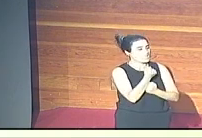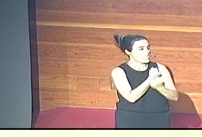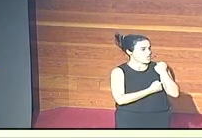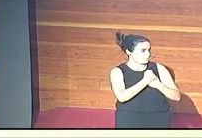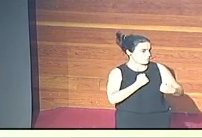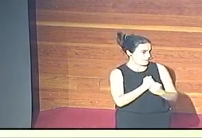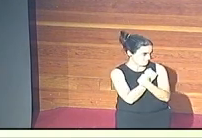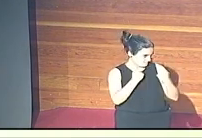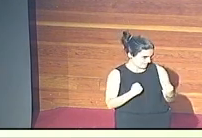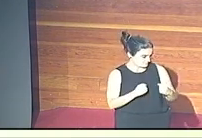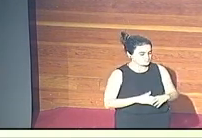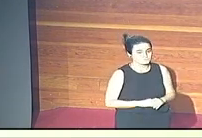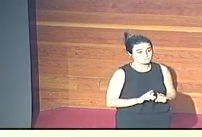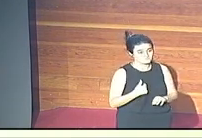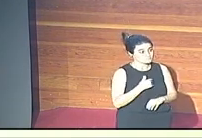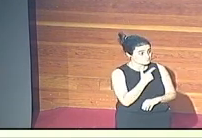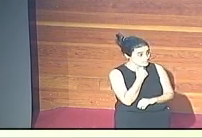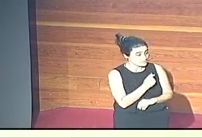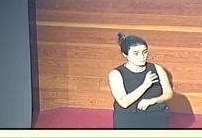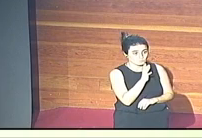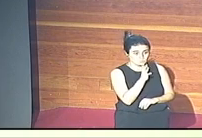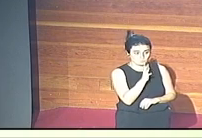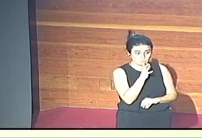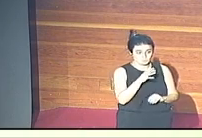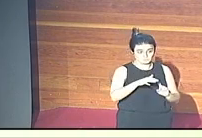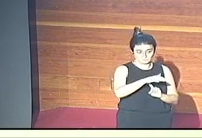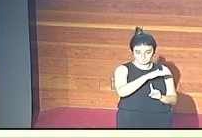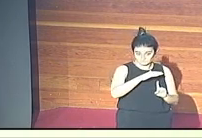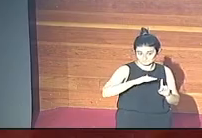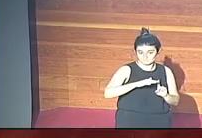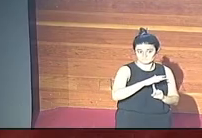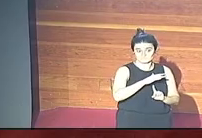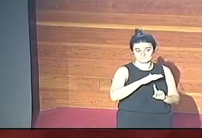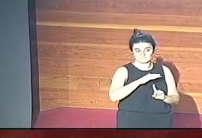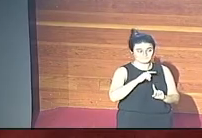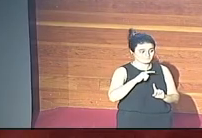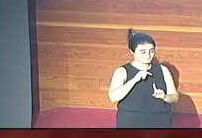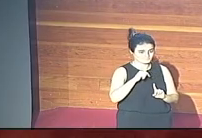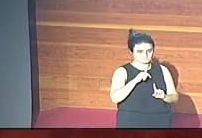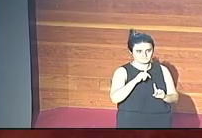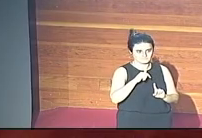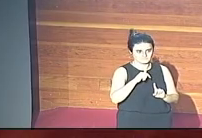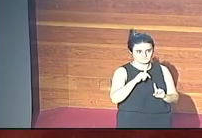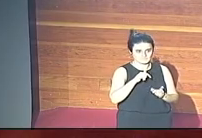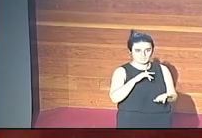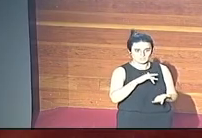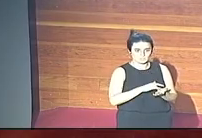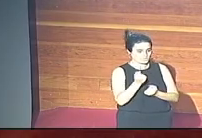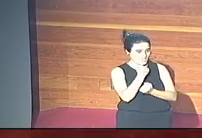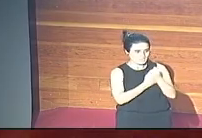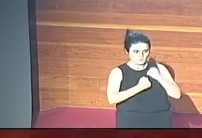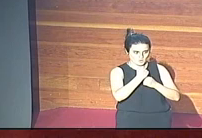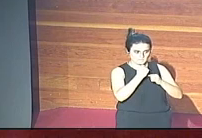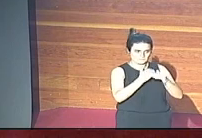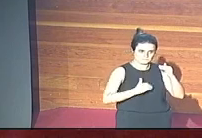pero me gusta esto porque el medio ambiente está por encima de la economía y entonces